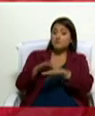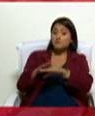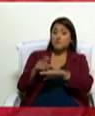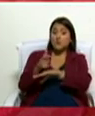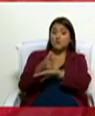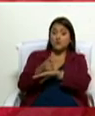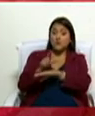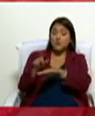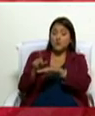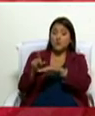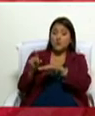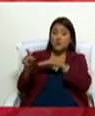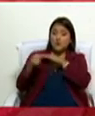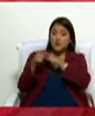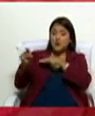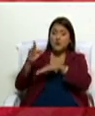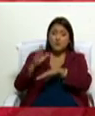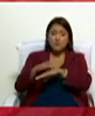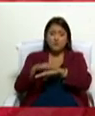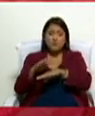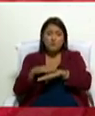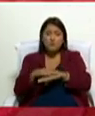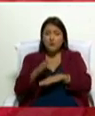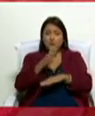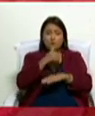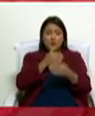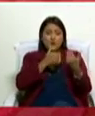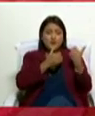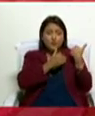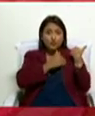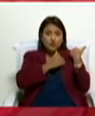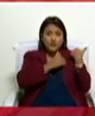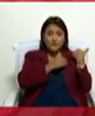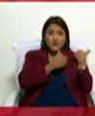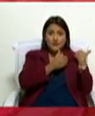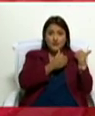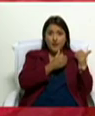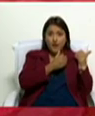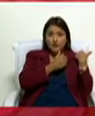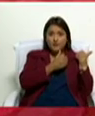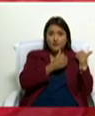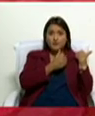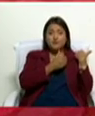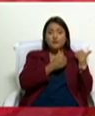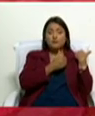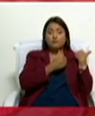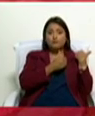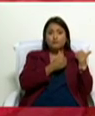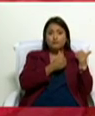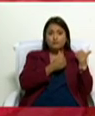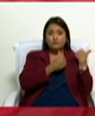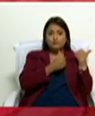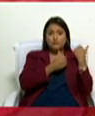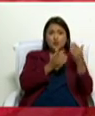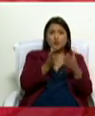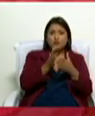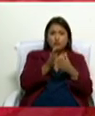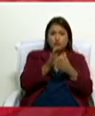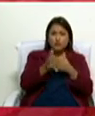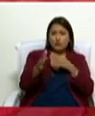esquiva por todo el manejo irresponsable que se ha tenido desde el punto de